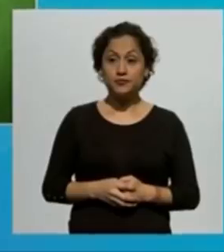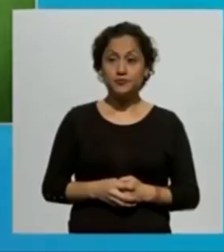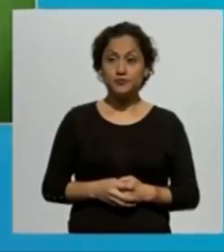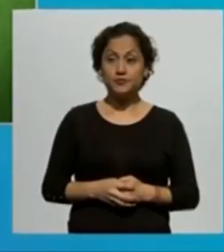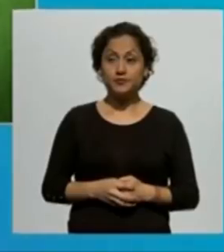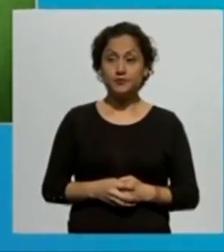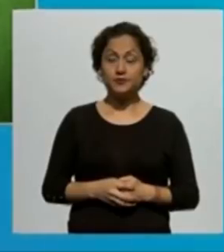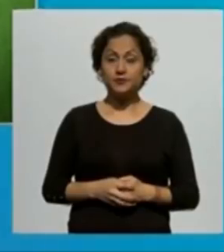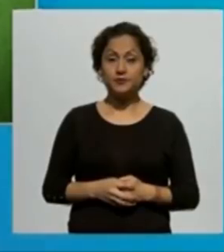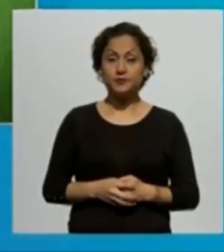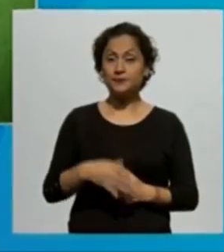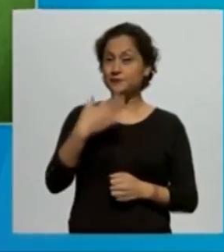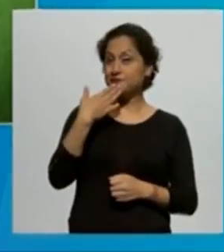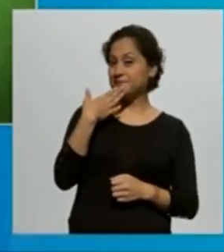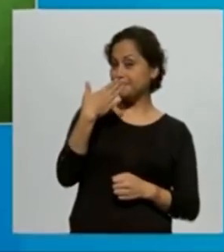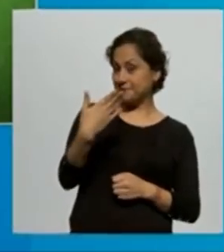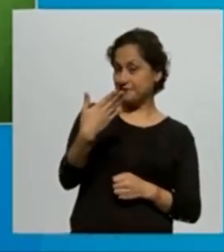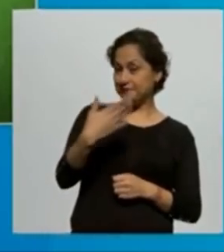¡Bien!